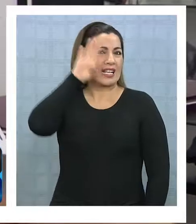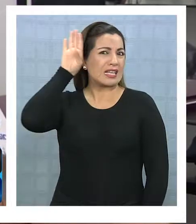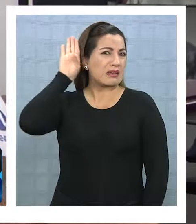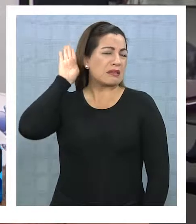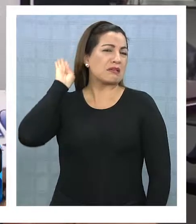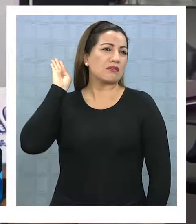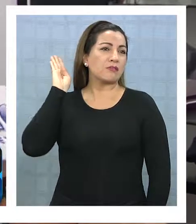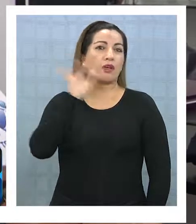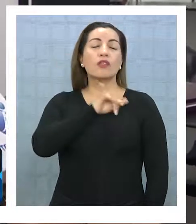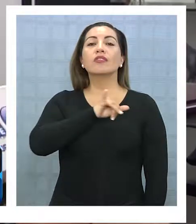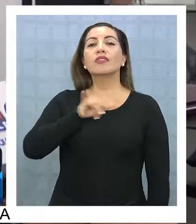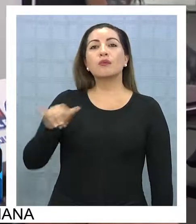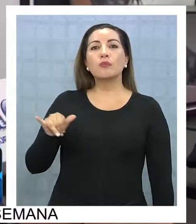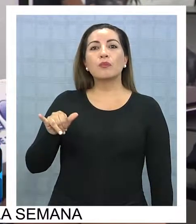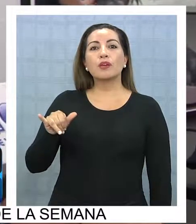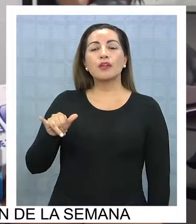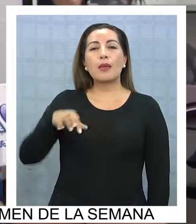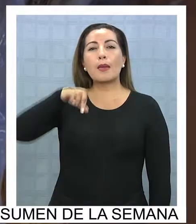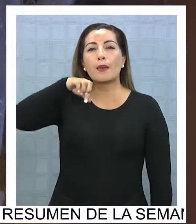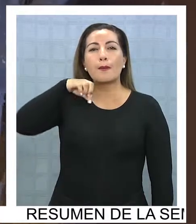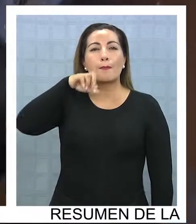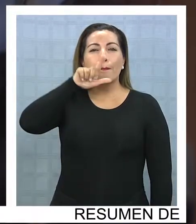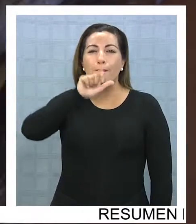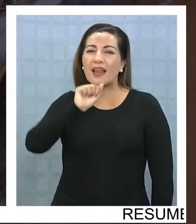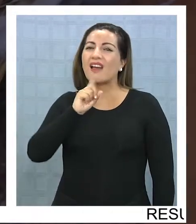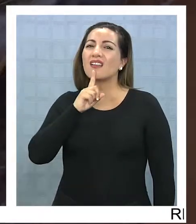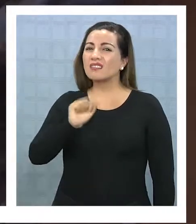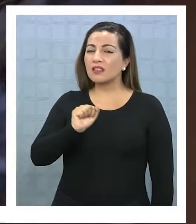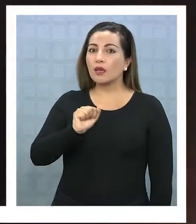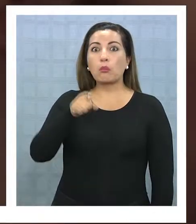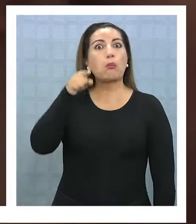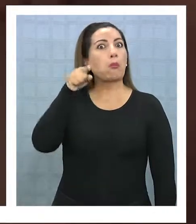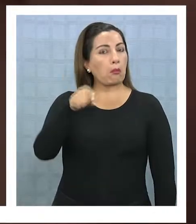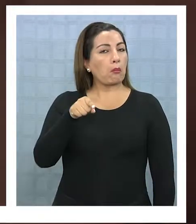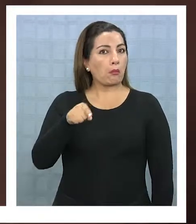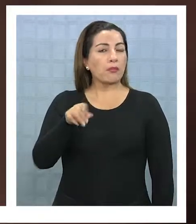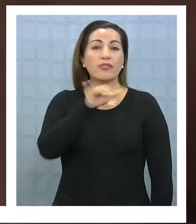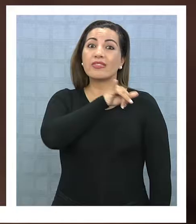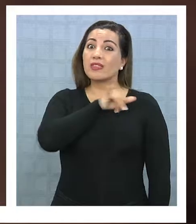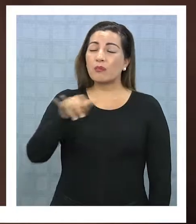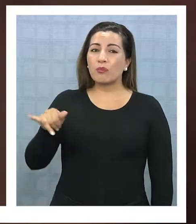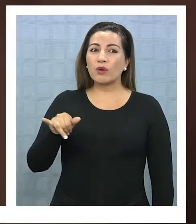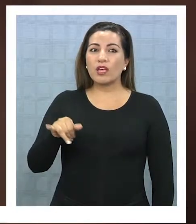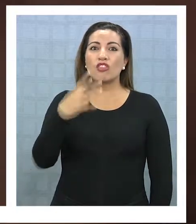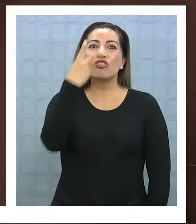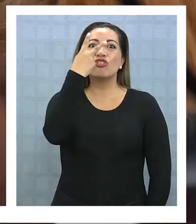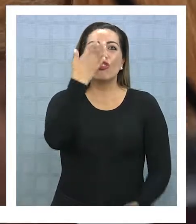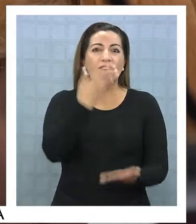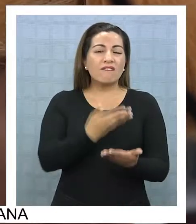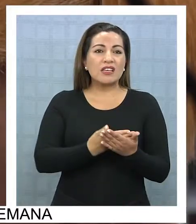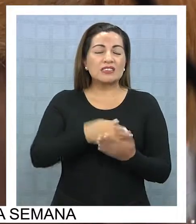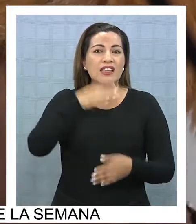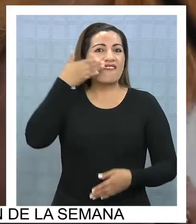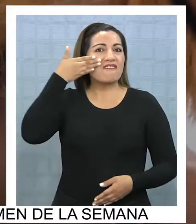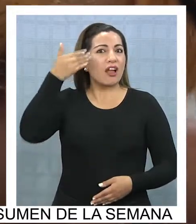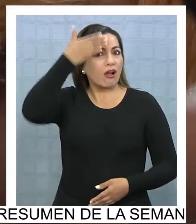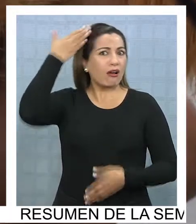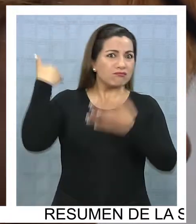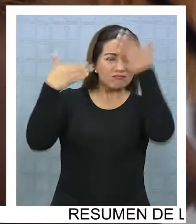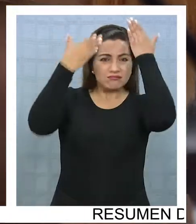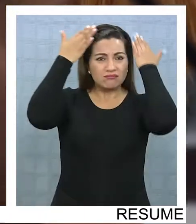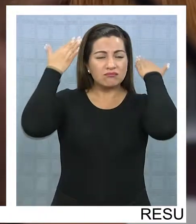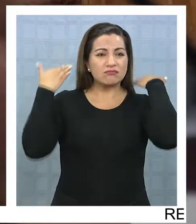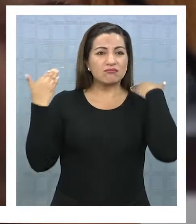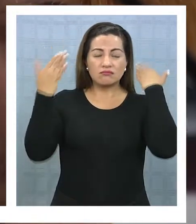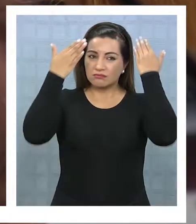para teñírmelo de color plata. Tal como lo escuchó, después de dos decoloraciones, su pelo quedó como lo está